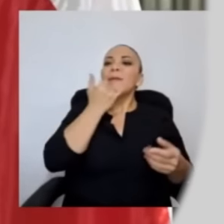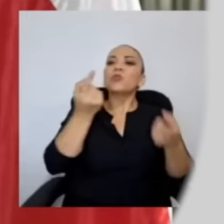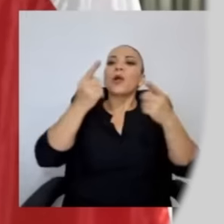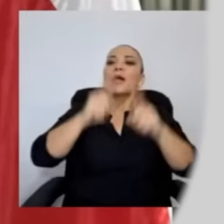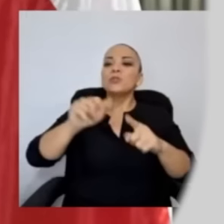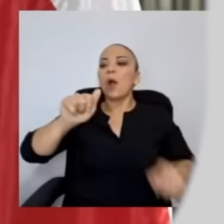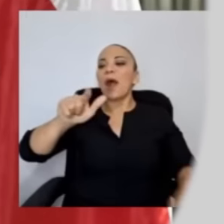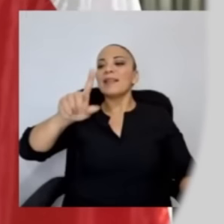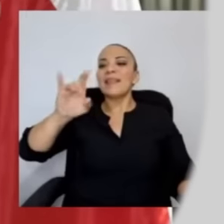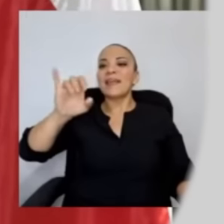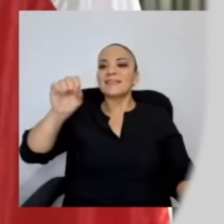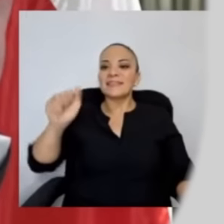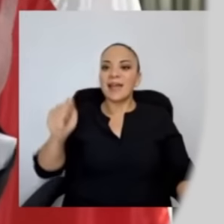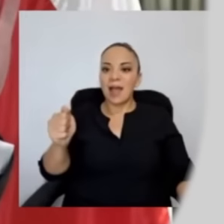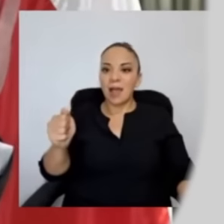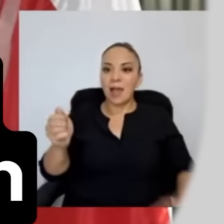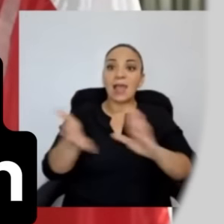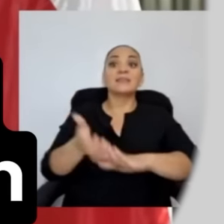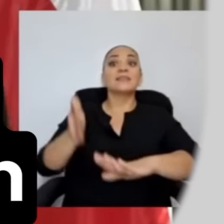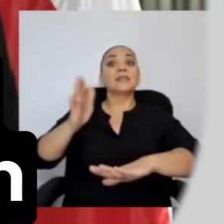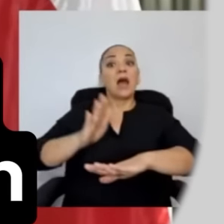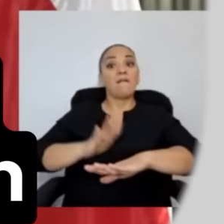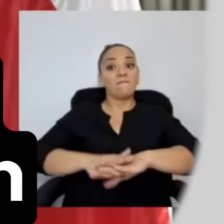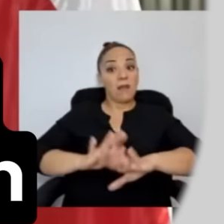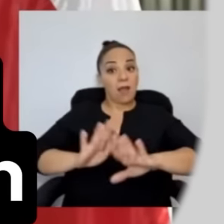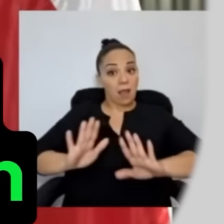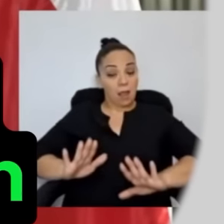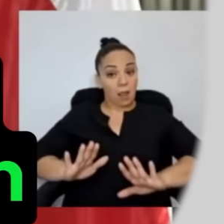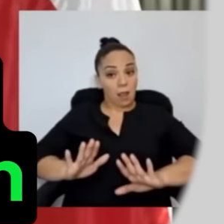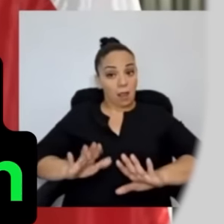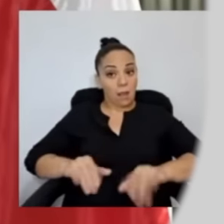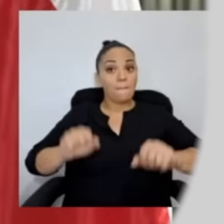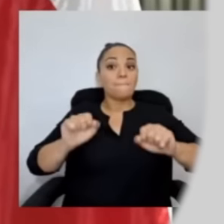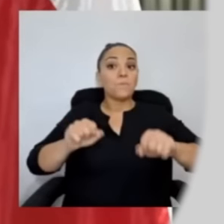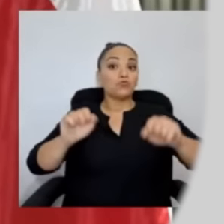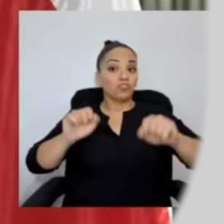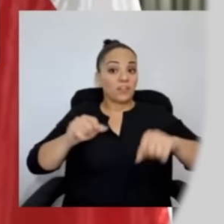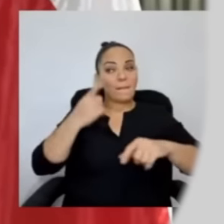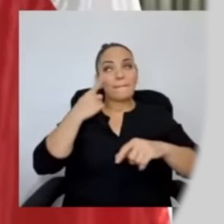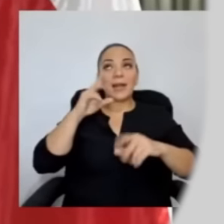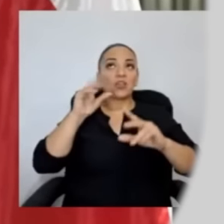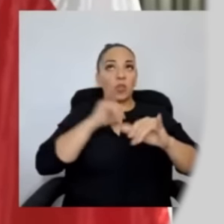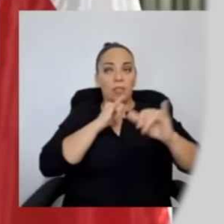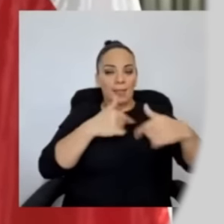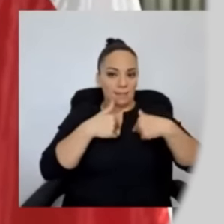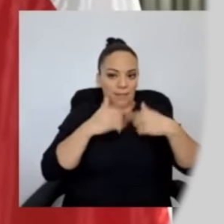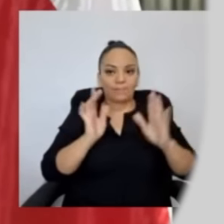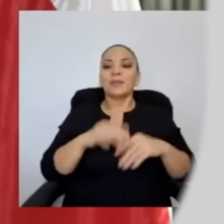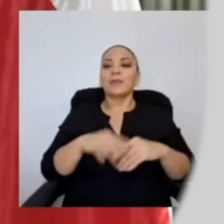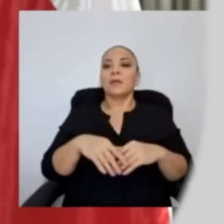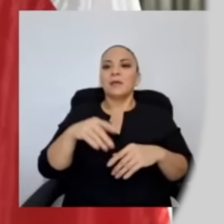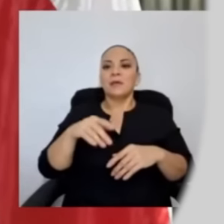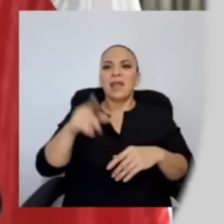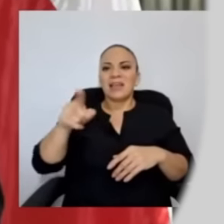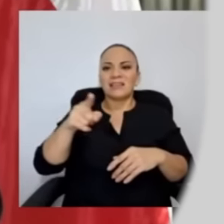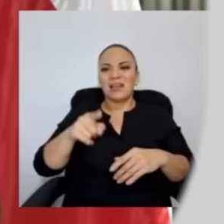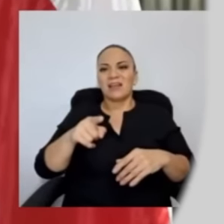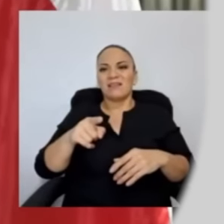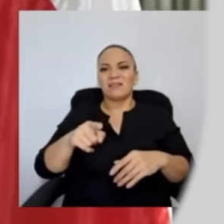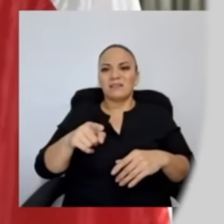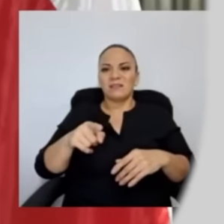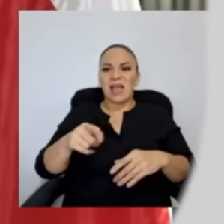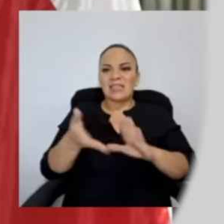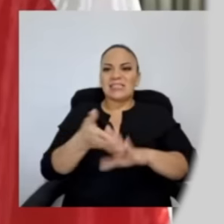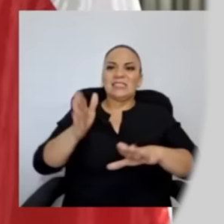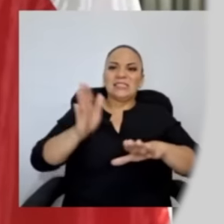estafa posible, tengo que decir, o alegada, para que no me demanden, más grande en la historia de este país.